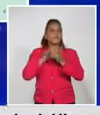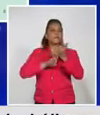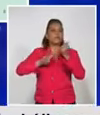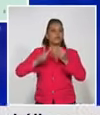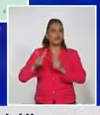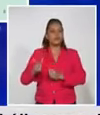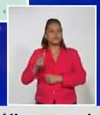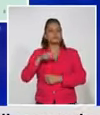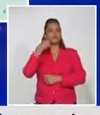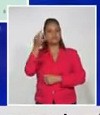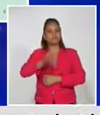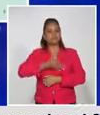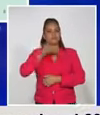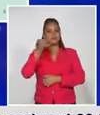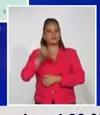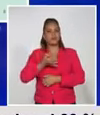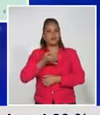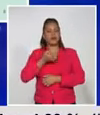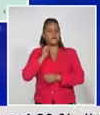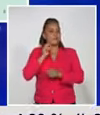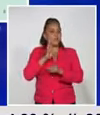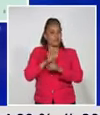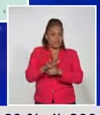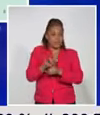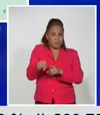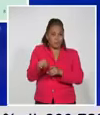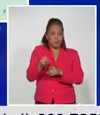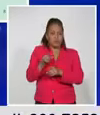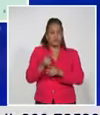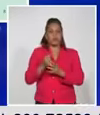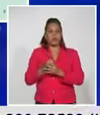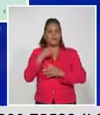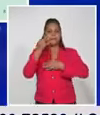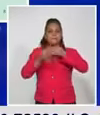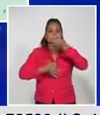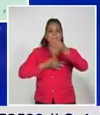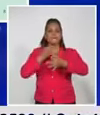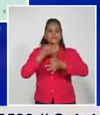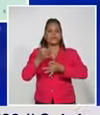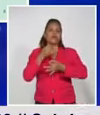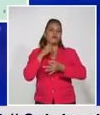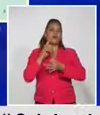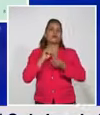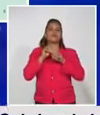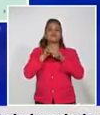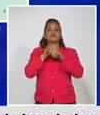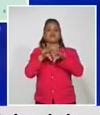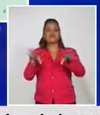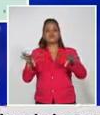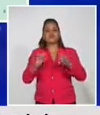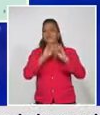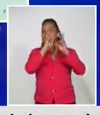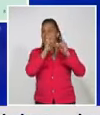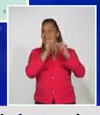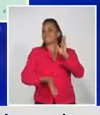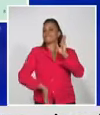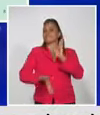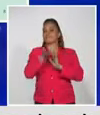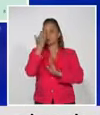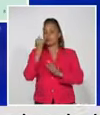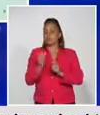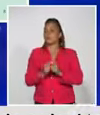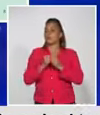como habíamos dicho al inicio de esta descripción, que tiene una transmisión elevada, todavía muy